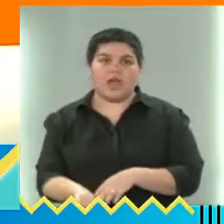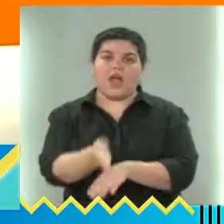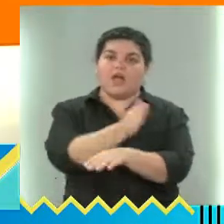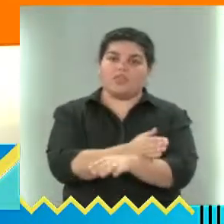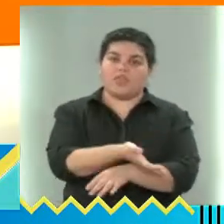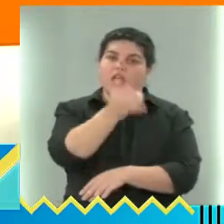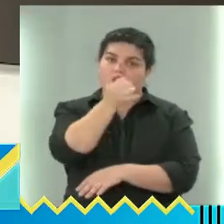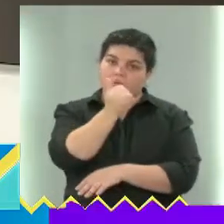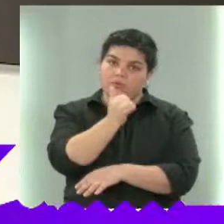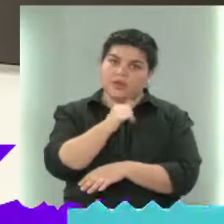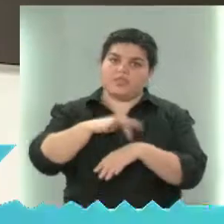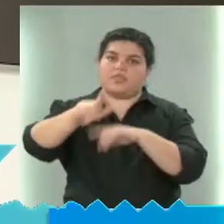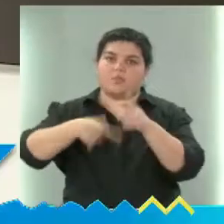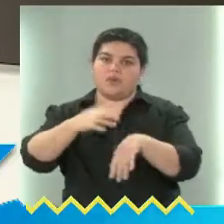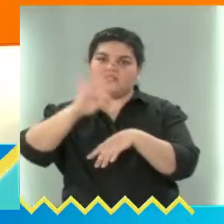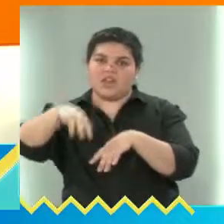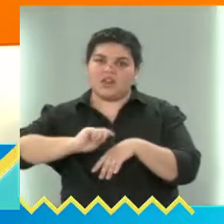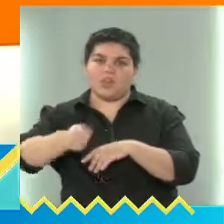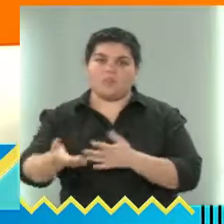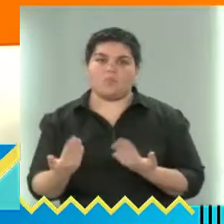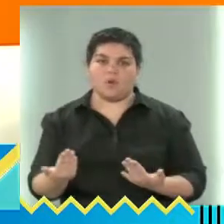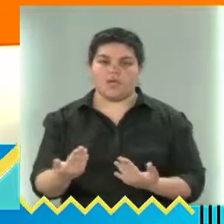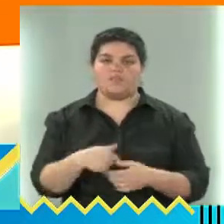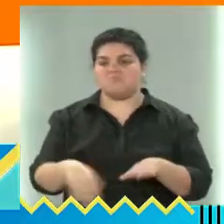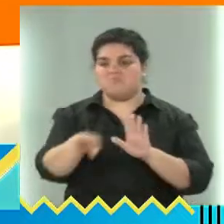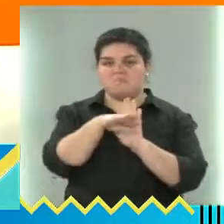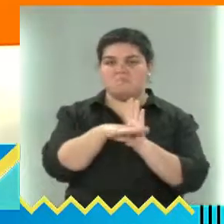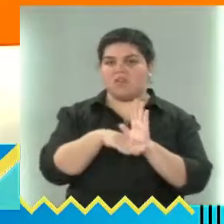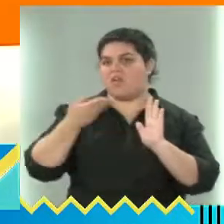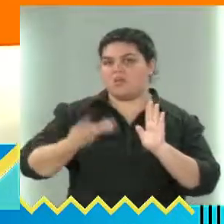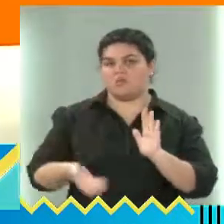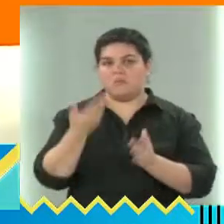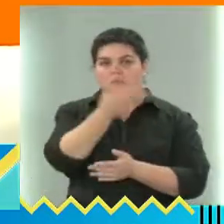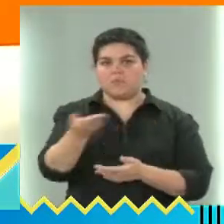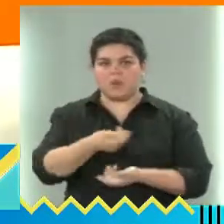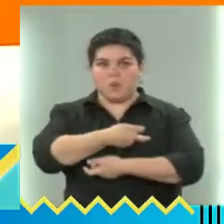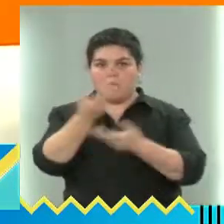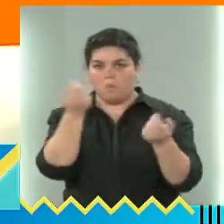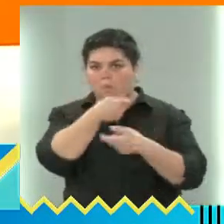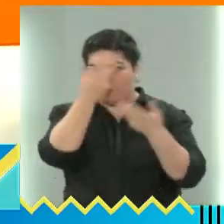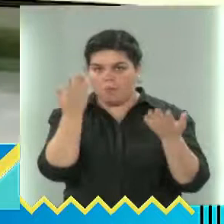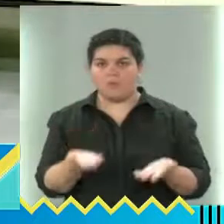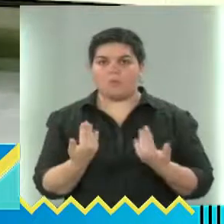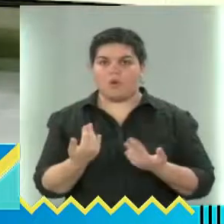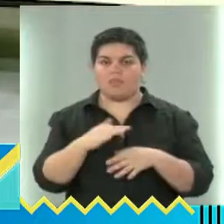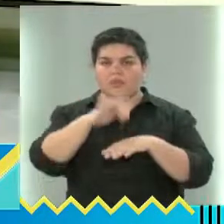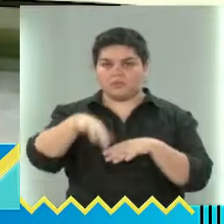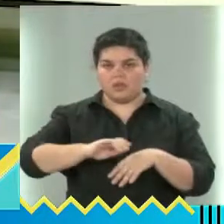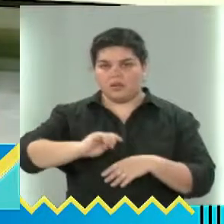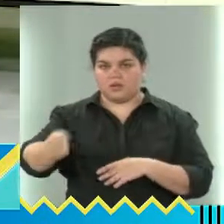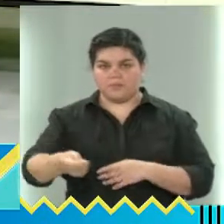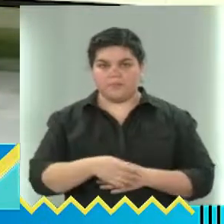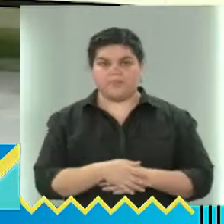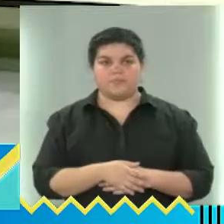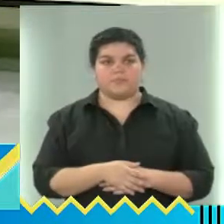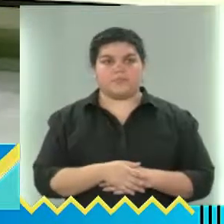donación. Así que son requisitos básicos, muy sencillos, cualquiera de nosotros podemos ser donante de sangre. Bien. Y